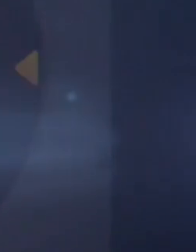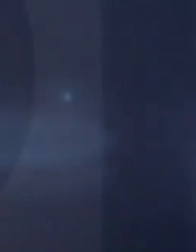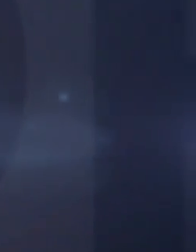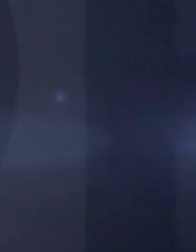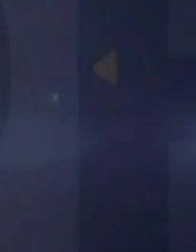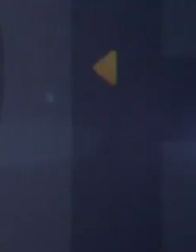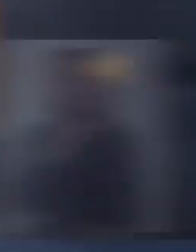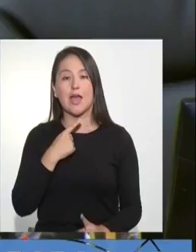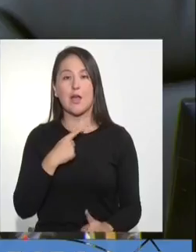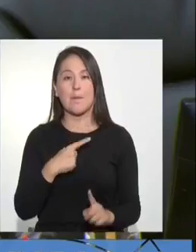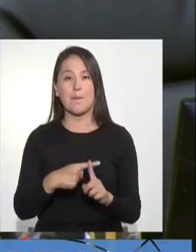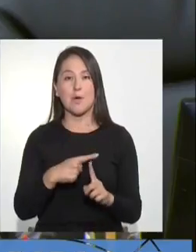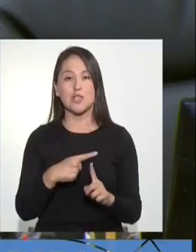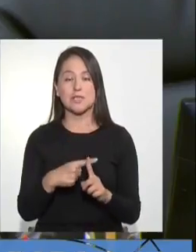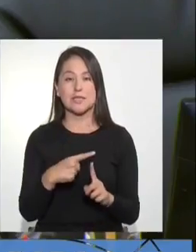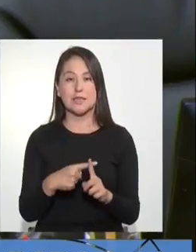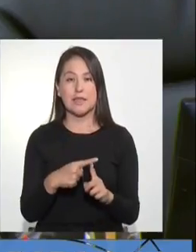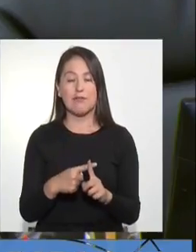ahora.